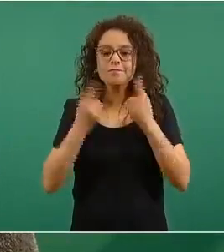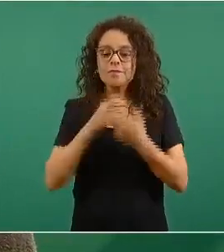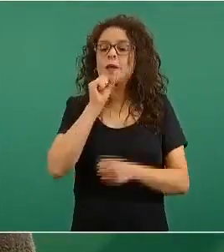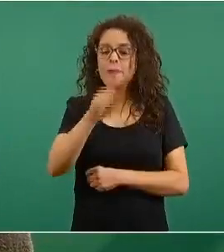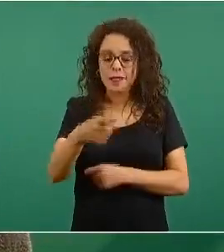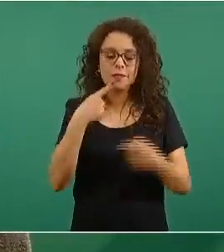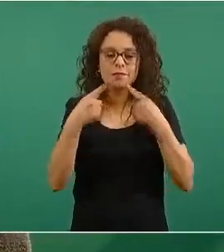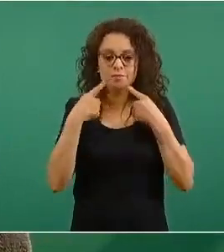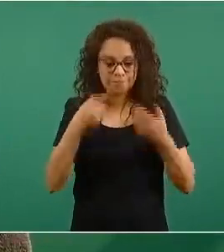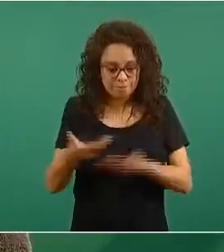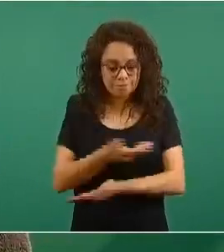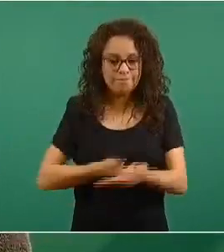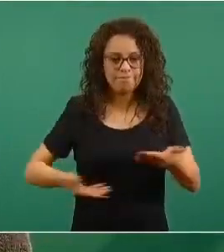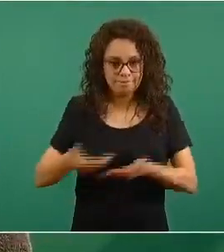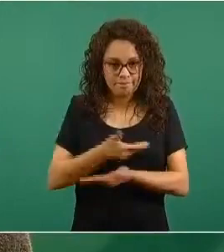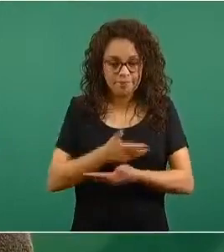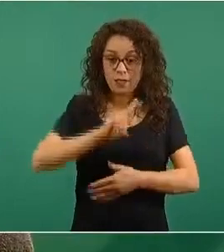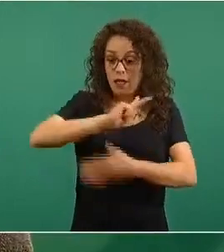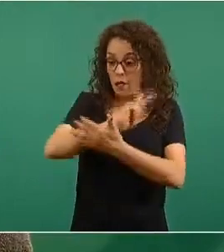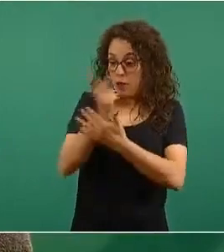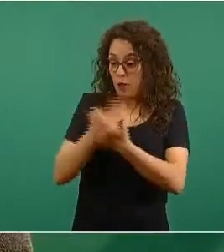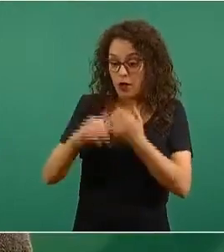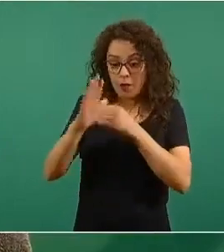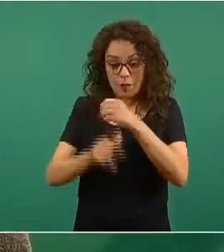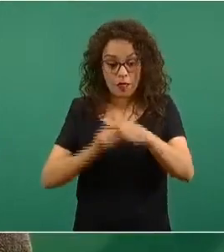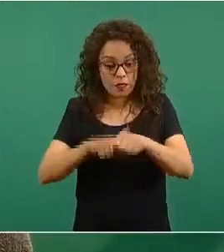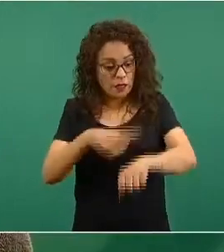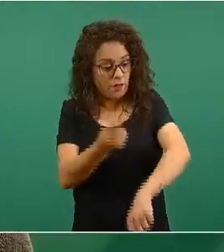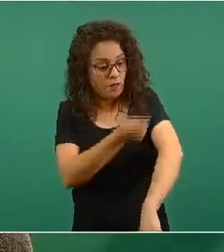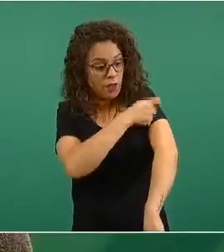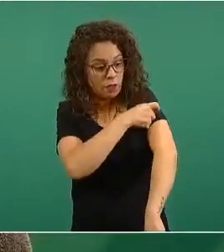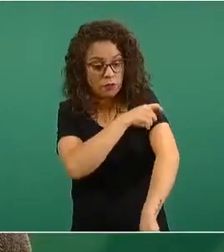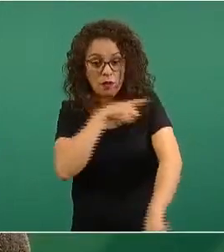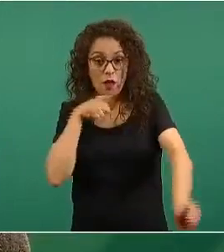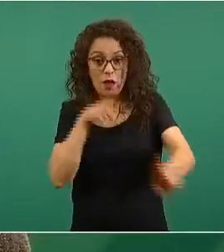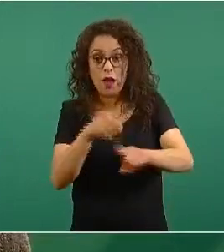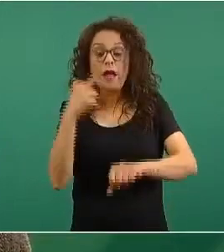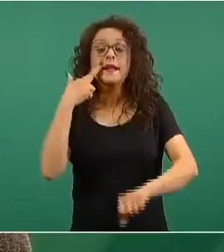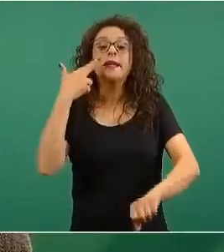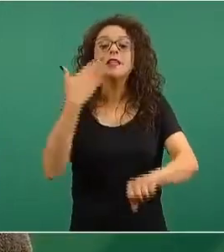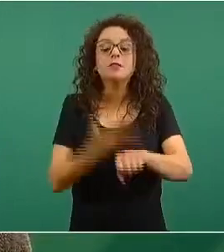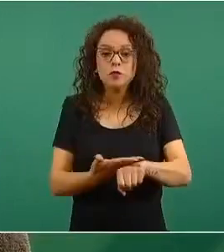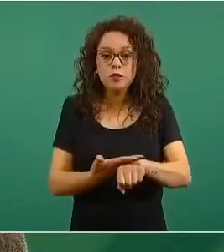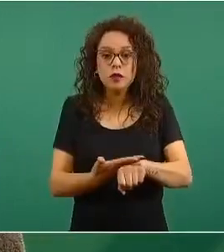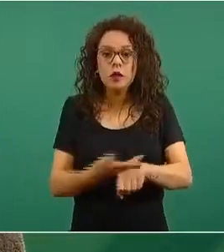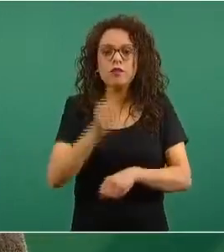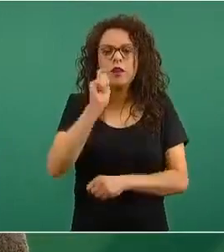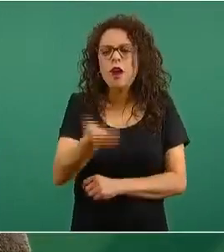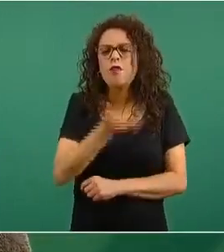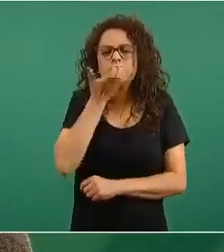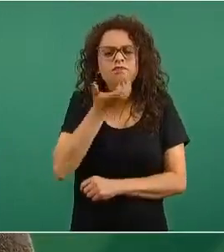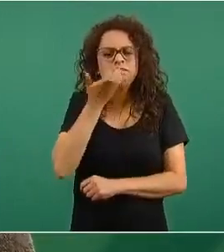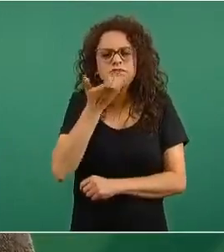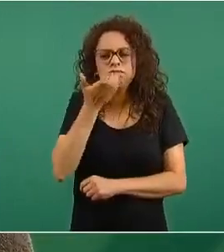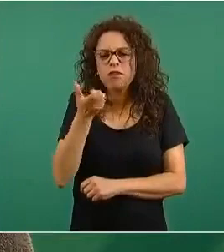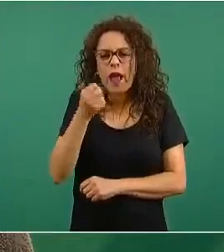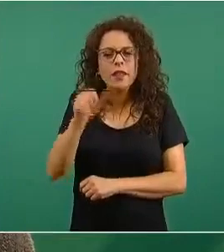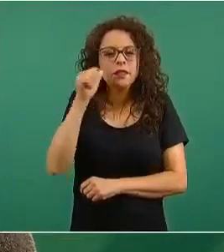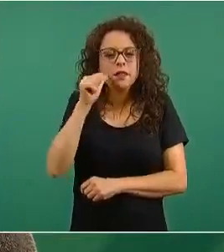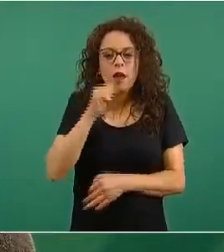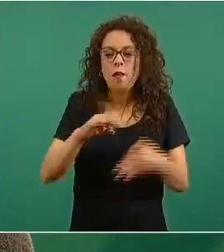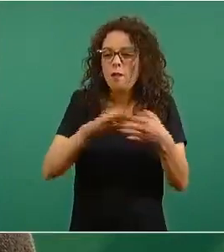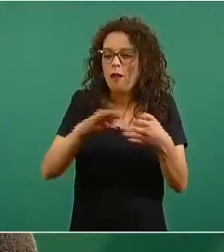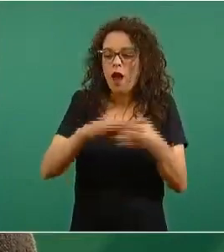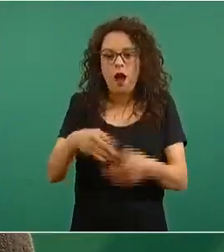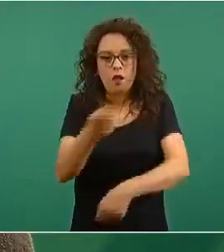El Programa Nacional de Vacunación es el responsable de las vacunas de uso rutinario. Tenemos